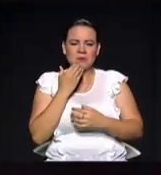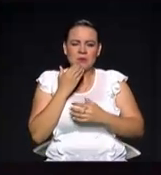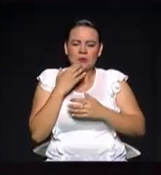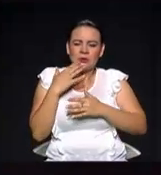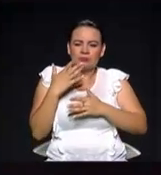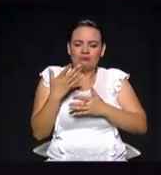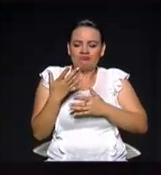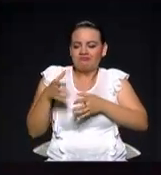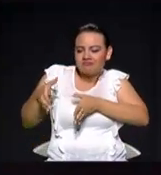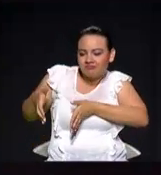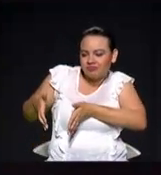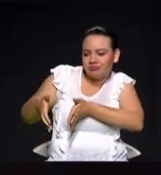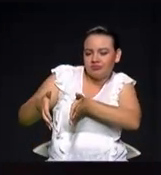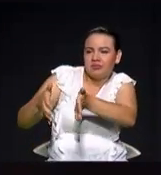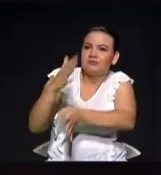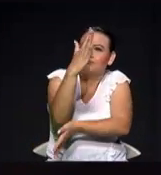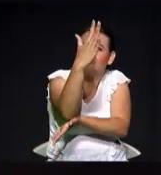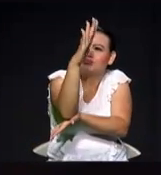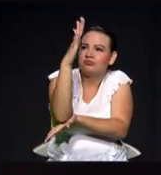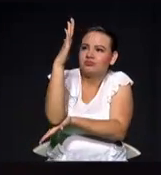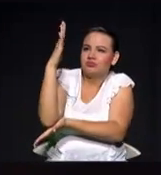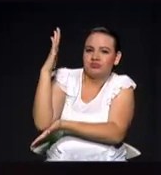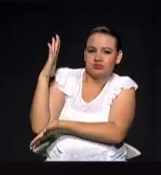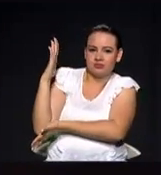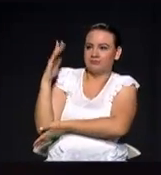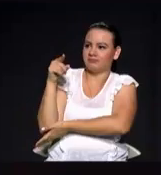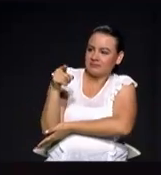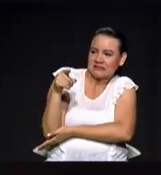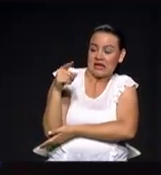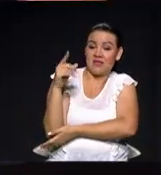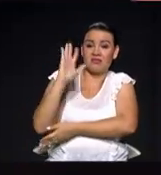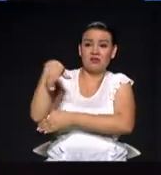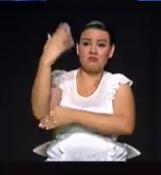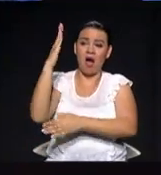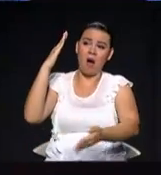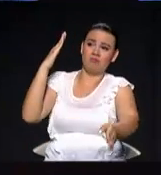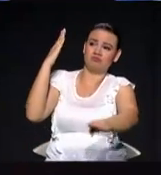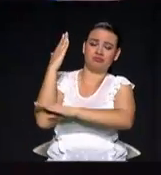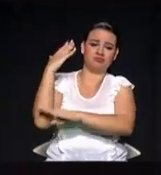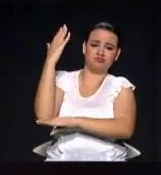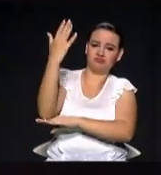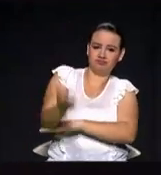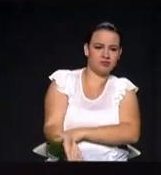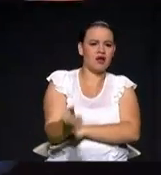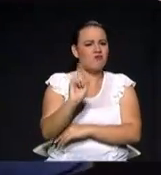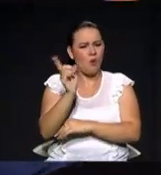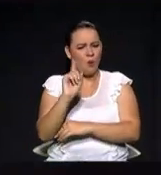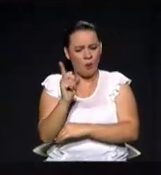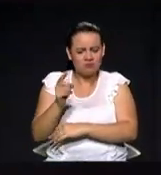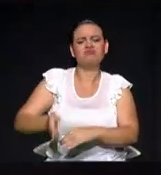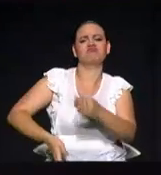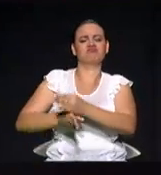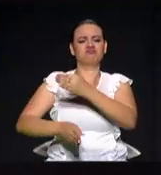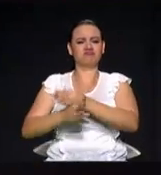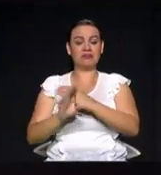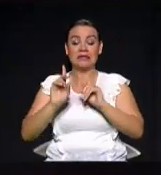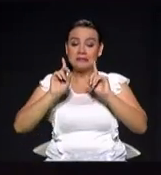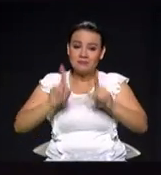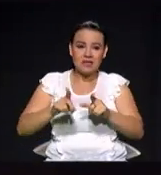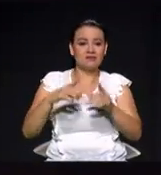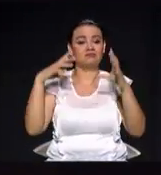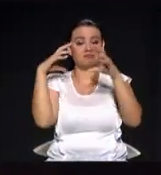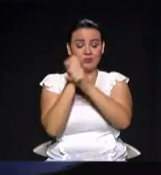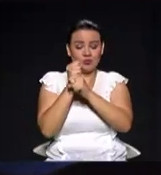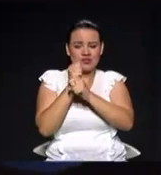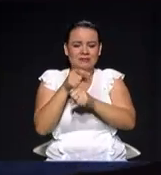semana oa los dos meses después de haberlos construido tenemos que hacer la gran cicloruta norte-sur para que muchas más personas se muevan en bicicleta